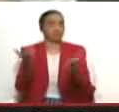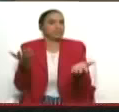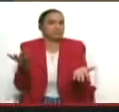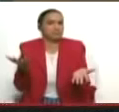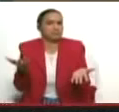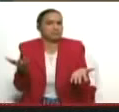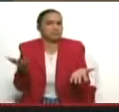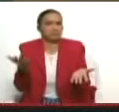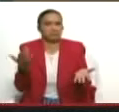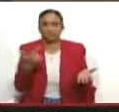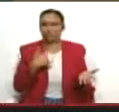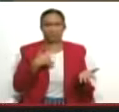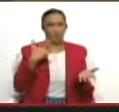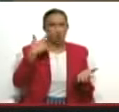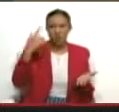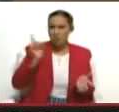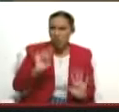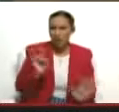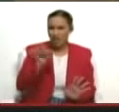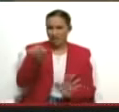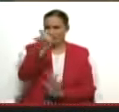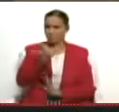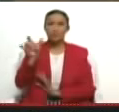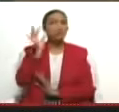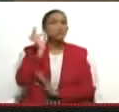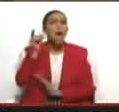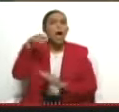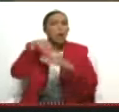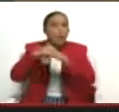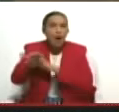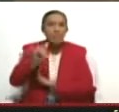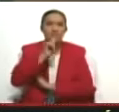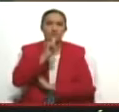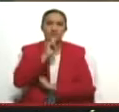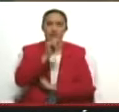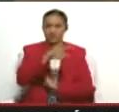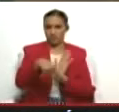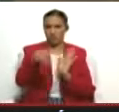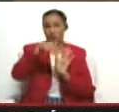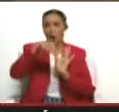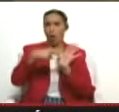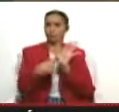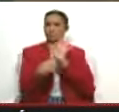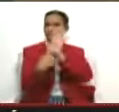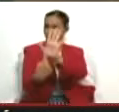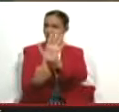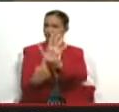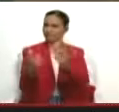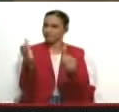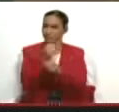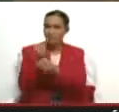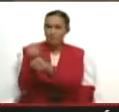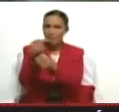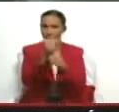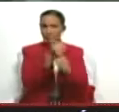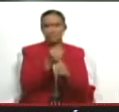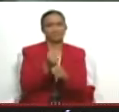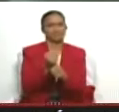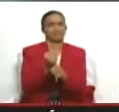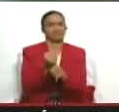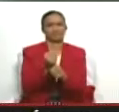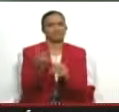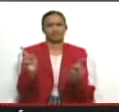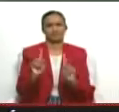casas pueden haber todos estos elementos que aquí hemos recabado resalta por